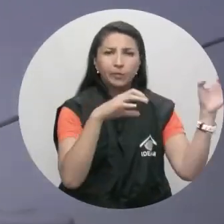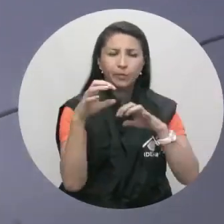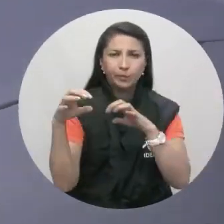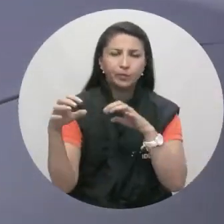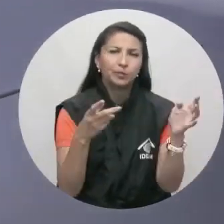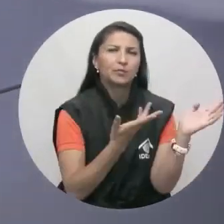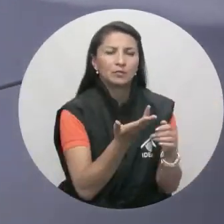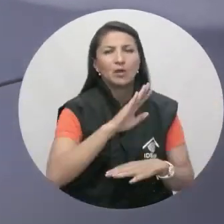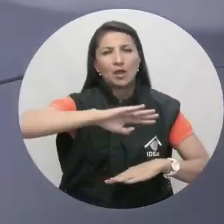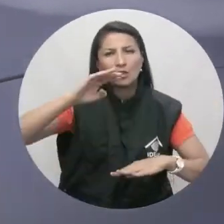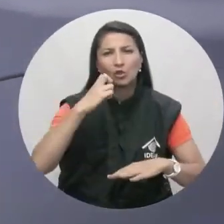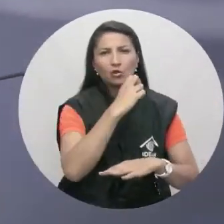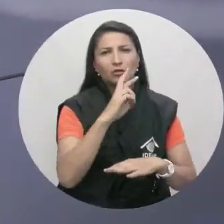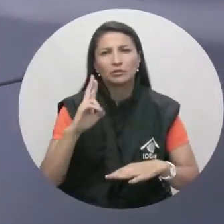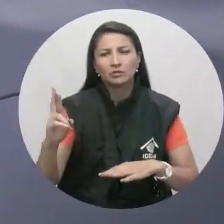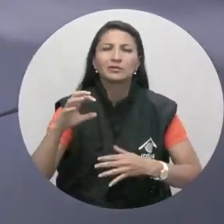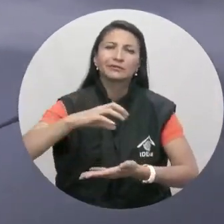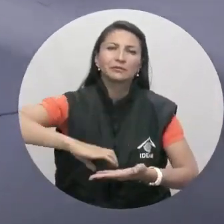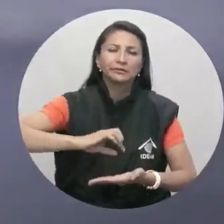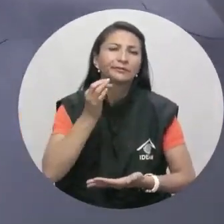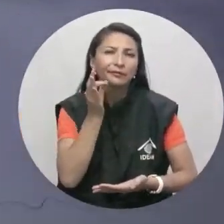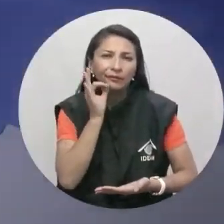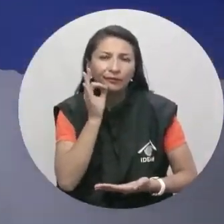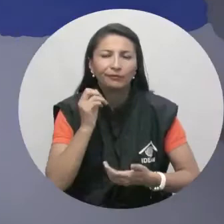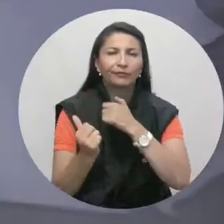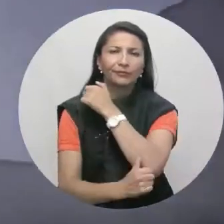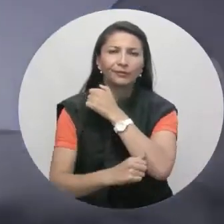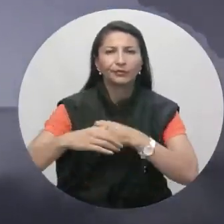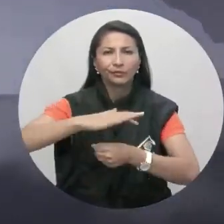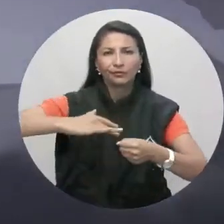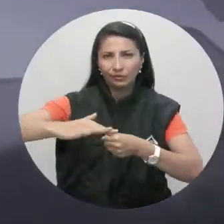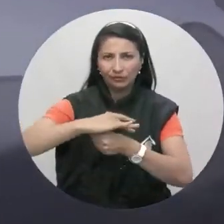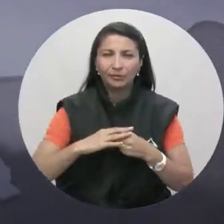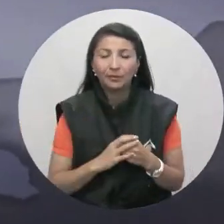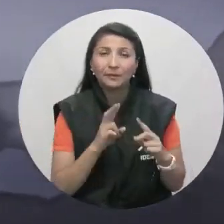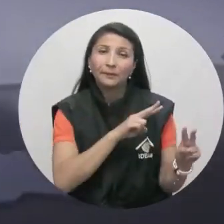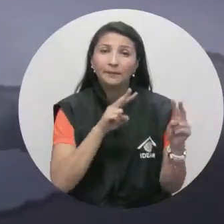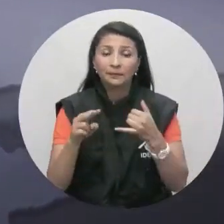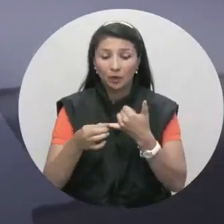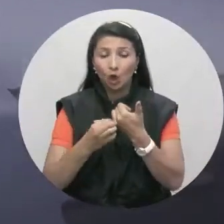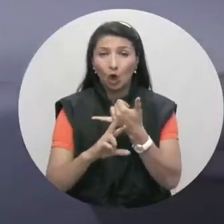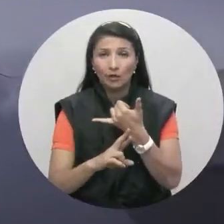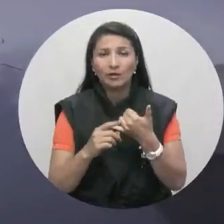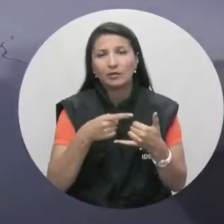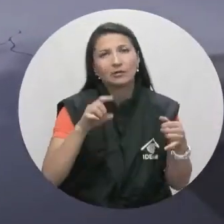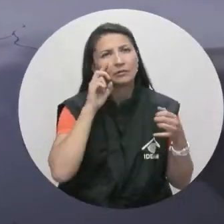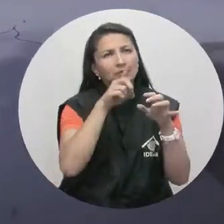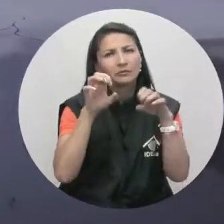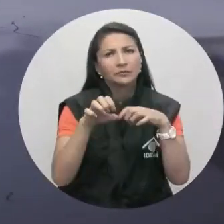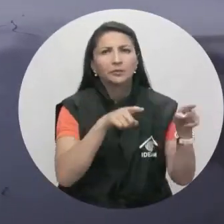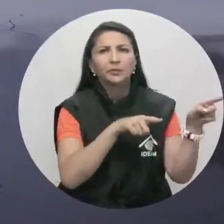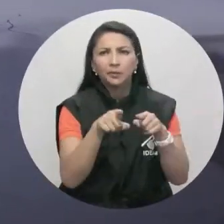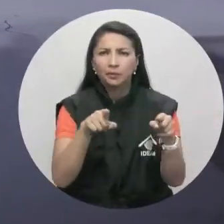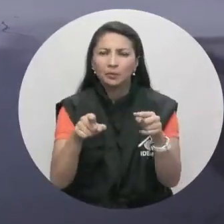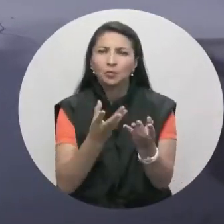Antioquia, Santanderes, Eje Cafetero, Boyacá y Cundinamarca. Desde la zona de la Orinoquía, las lluvias serán ligeras y hasta moderadas en